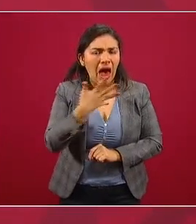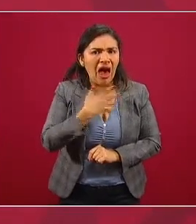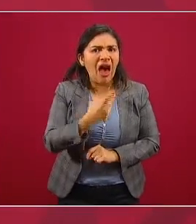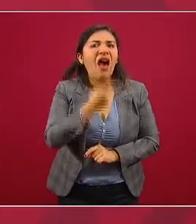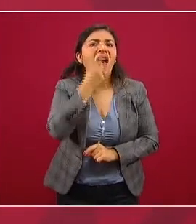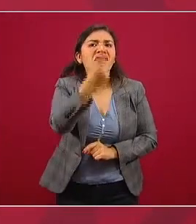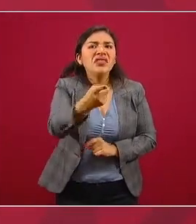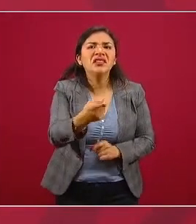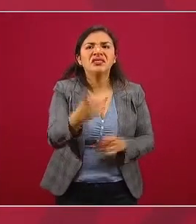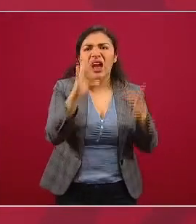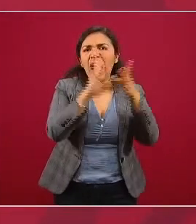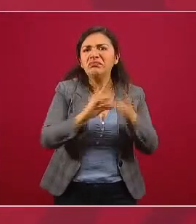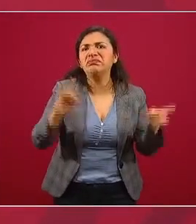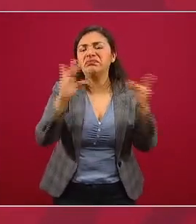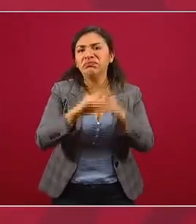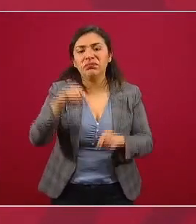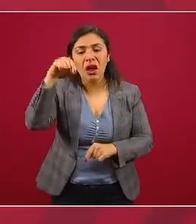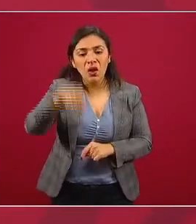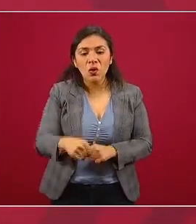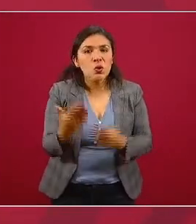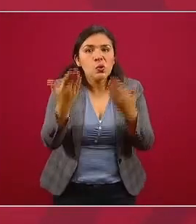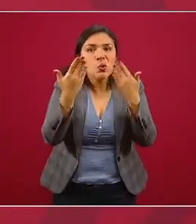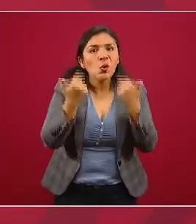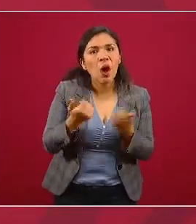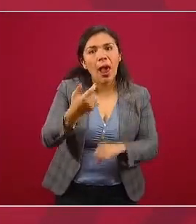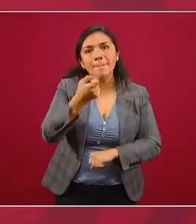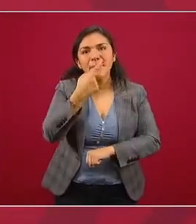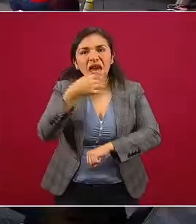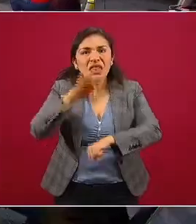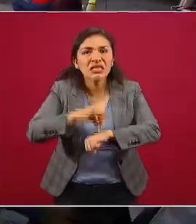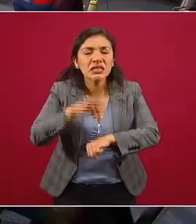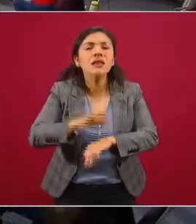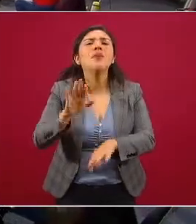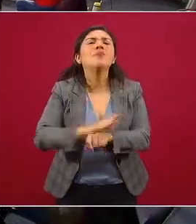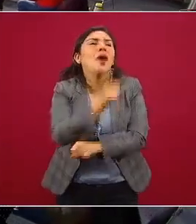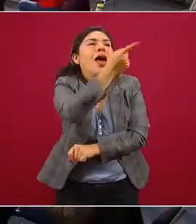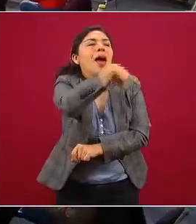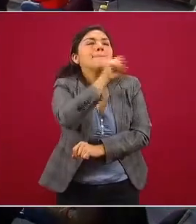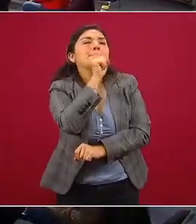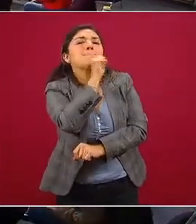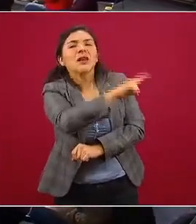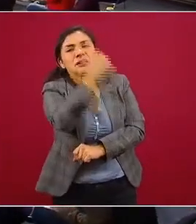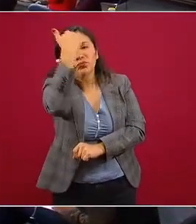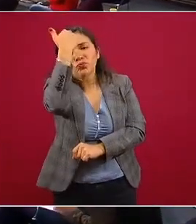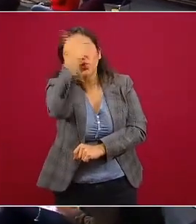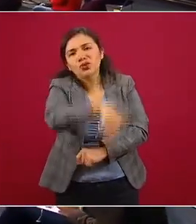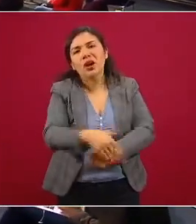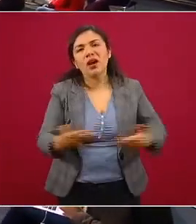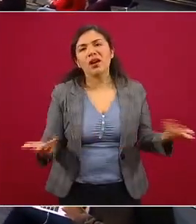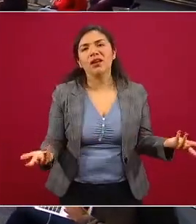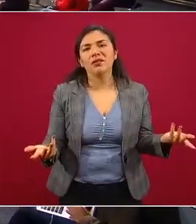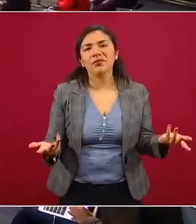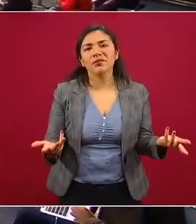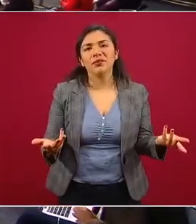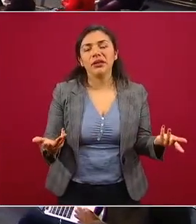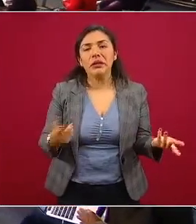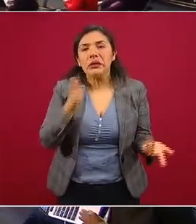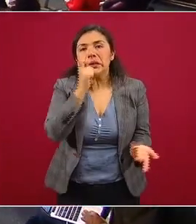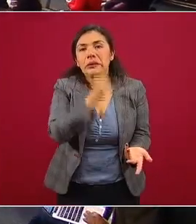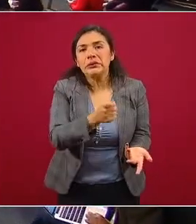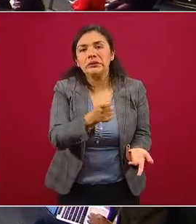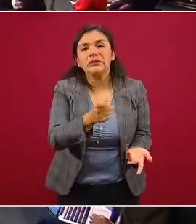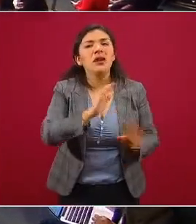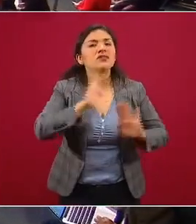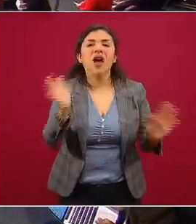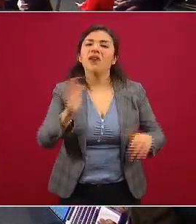hablando de la escasez de los medicamentos, porque ellos saben de que ya